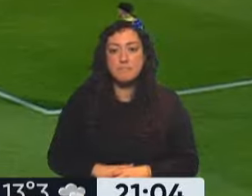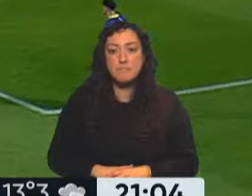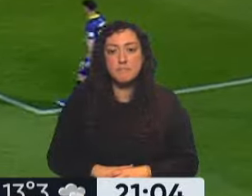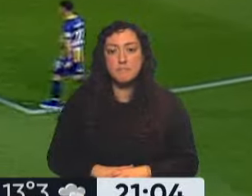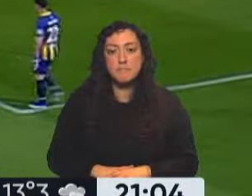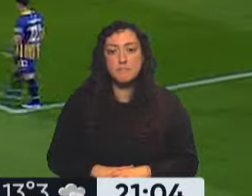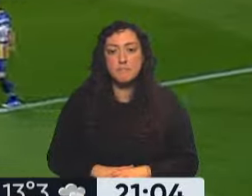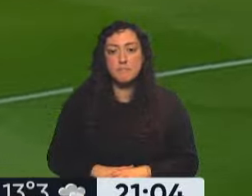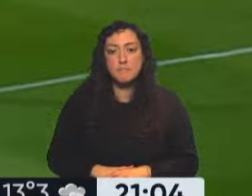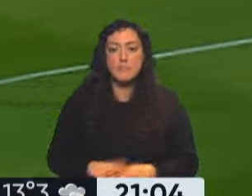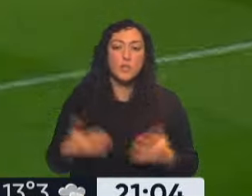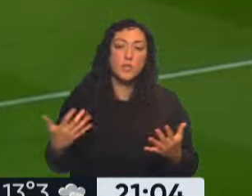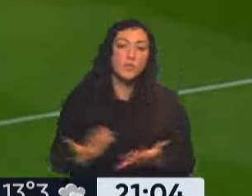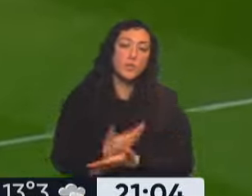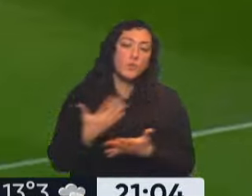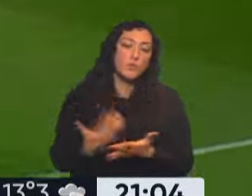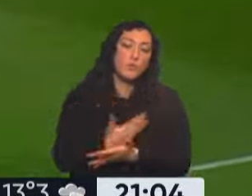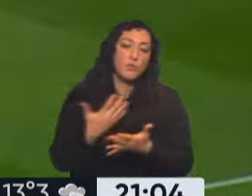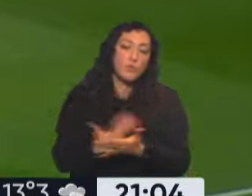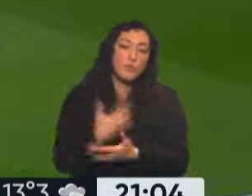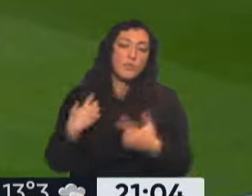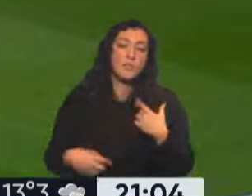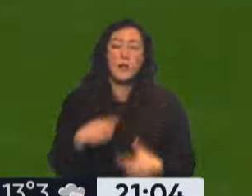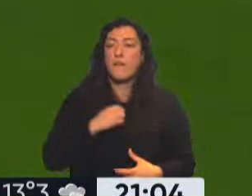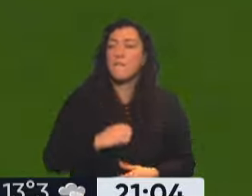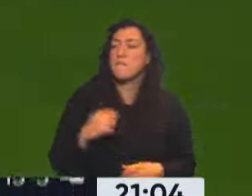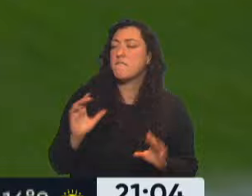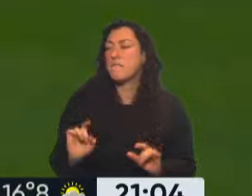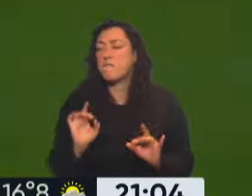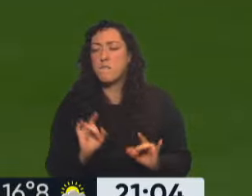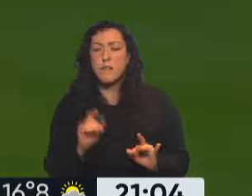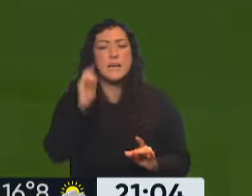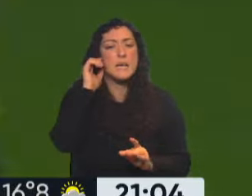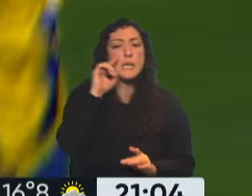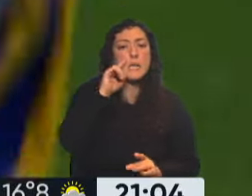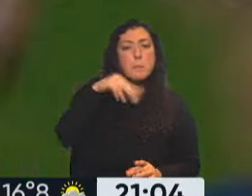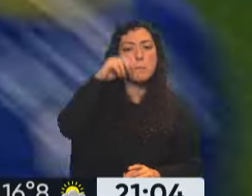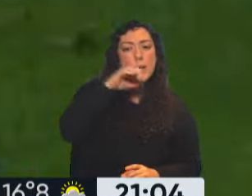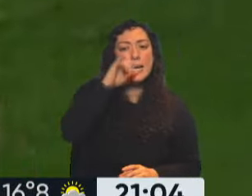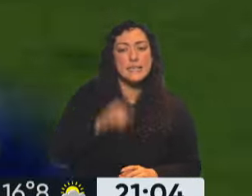Y estaba sufriendo Central, que no podía anotar, hasta que Jiménez en el minuto 38